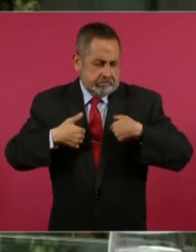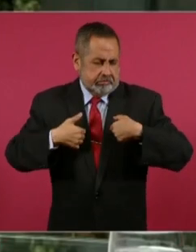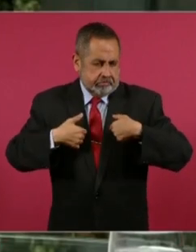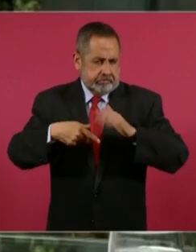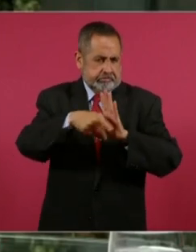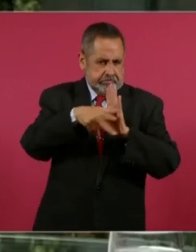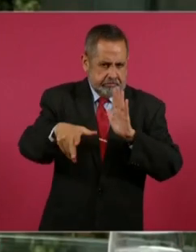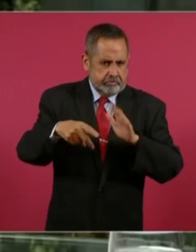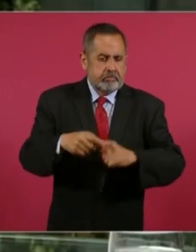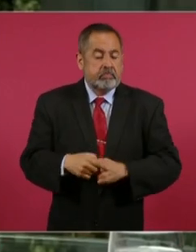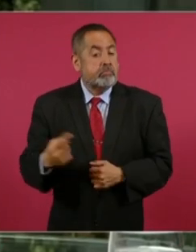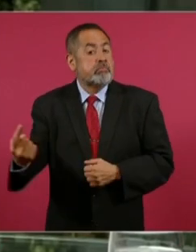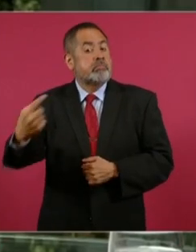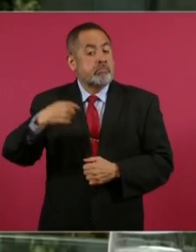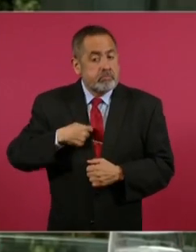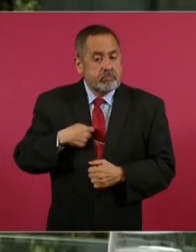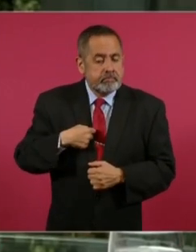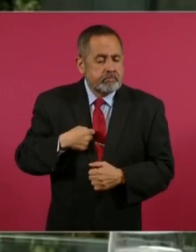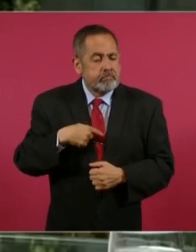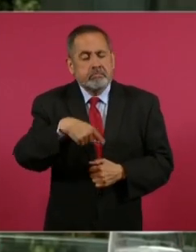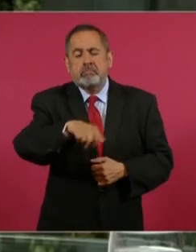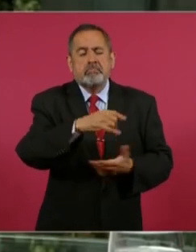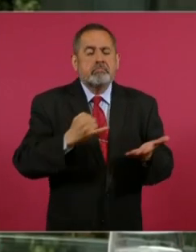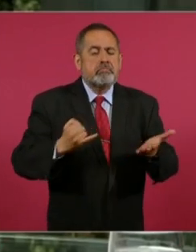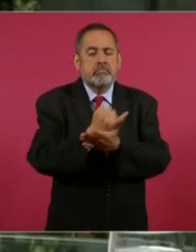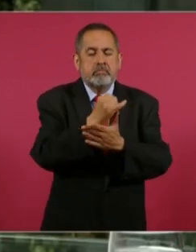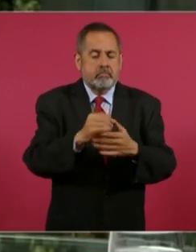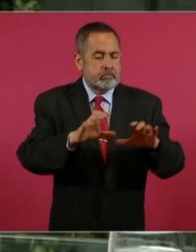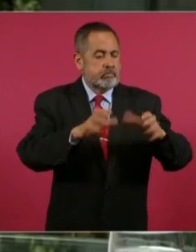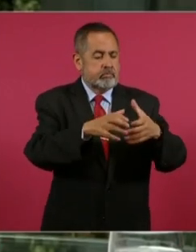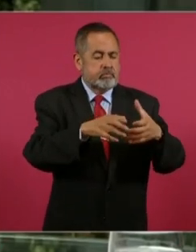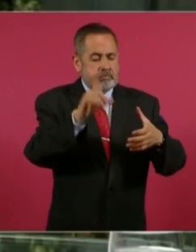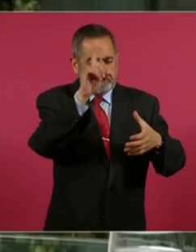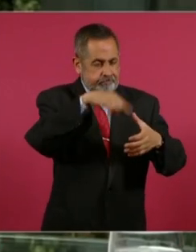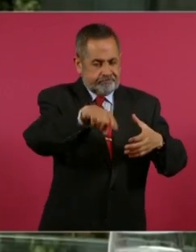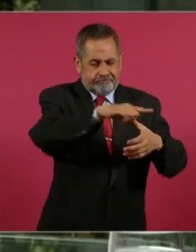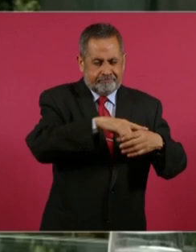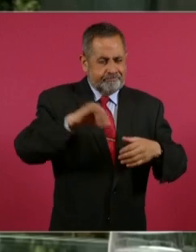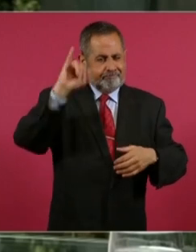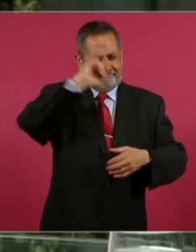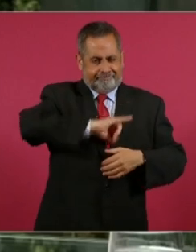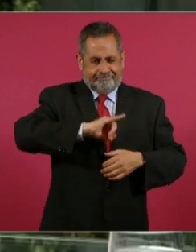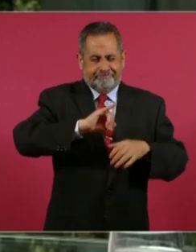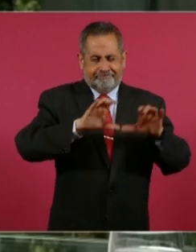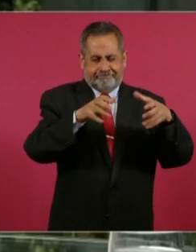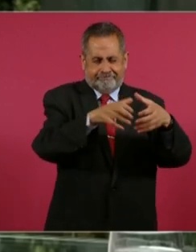que decidieron, el consejo decidió